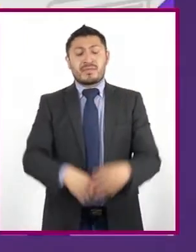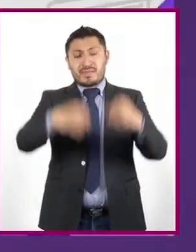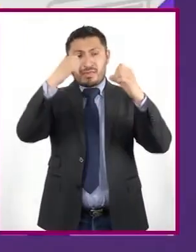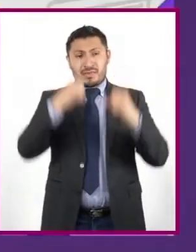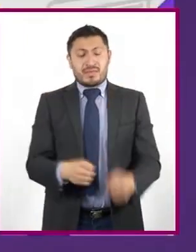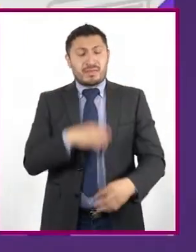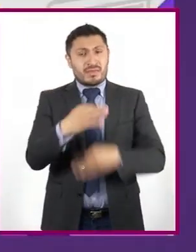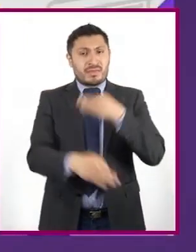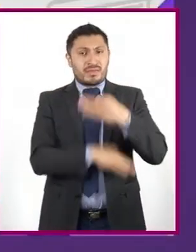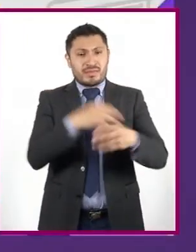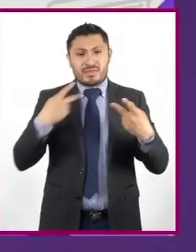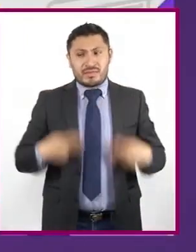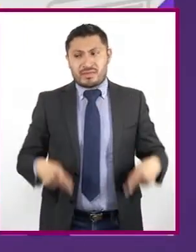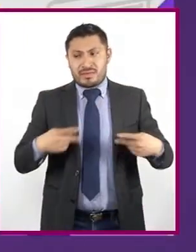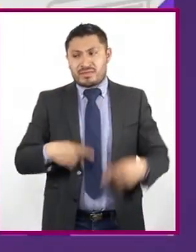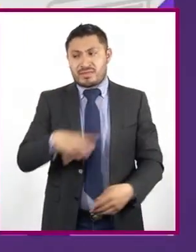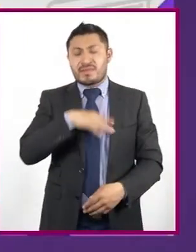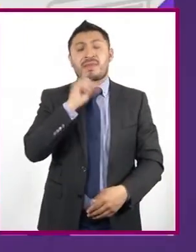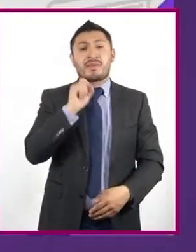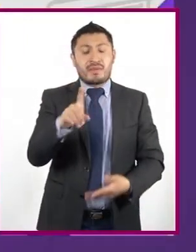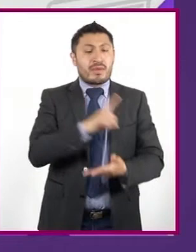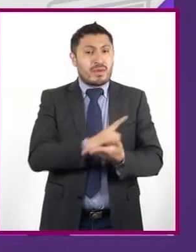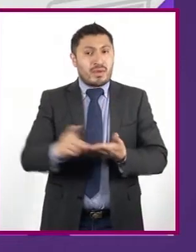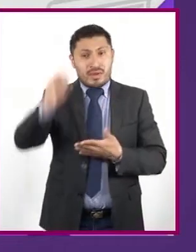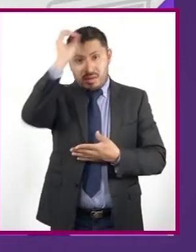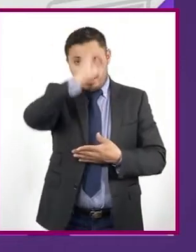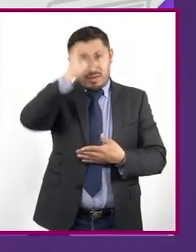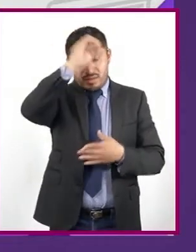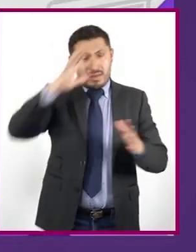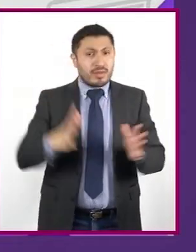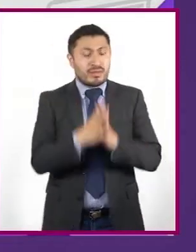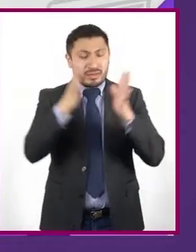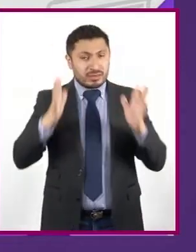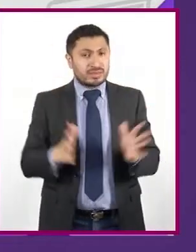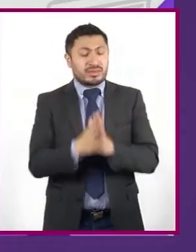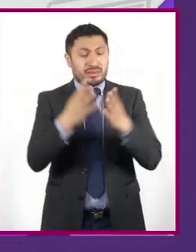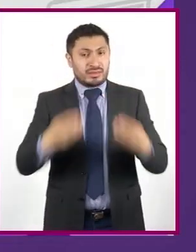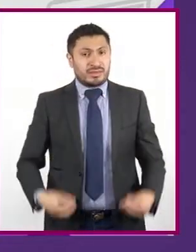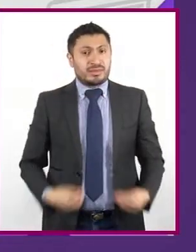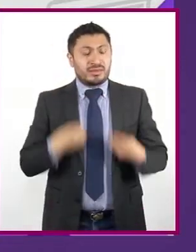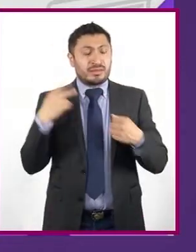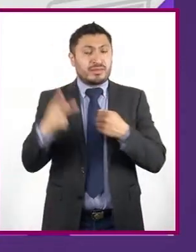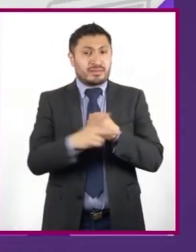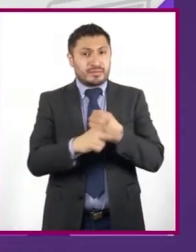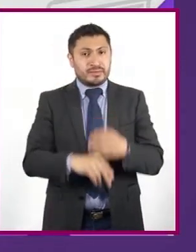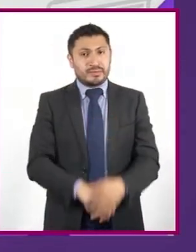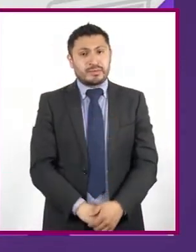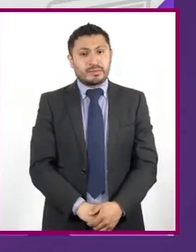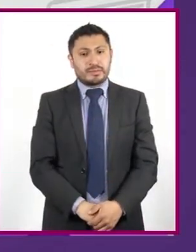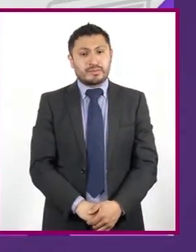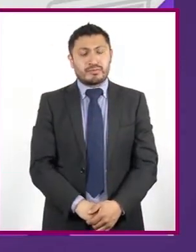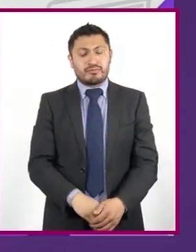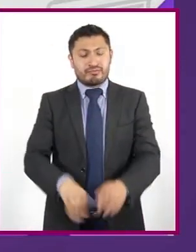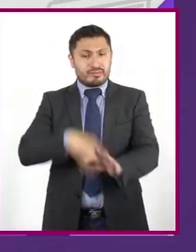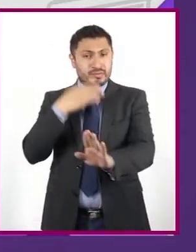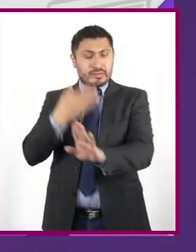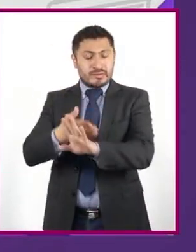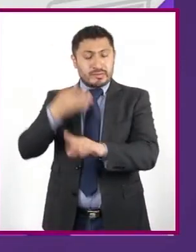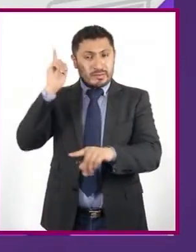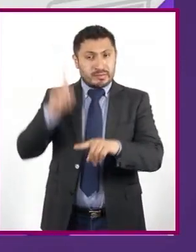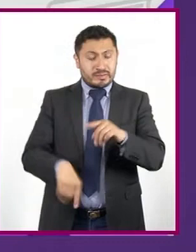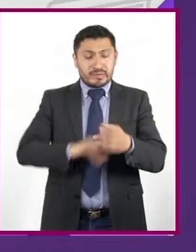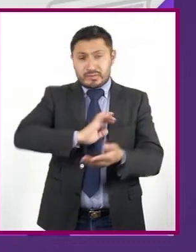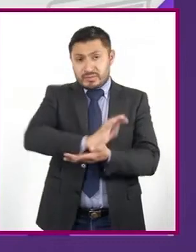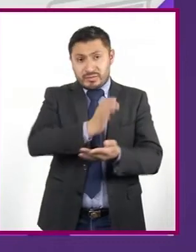garantizar que todas y todos tengan el mismo derecho a opinar y participar en la vida del país, combatir la discriminación